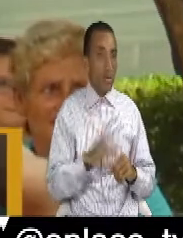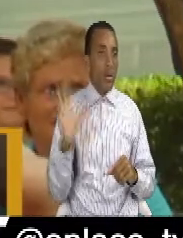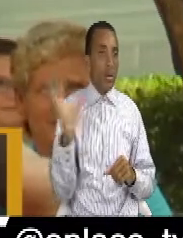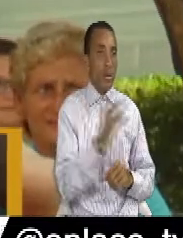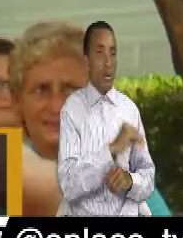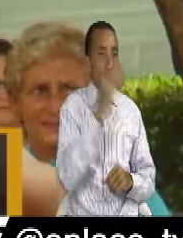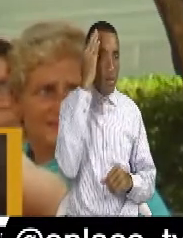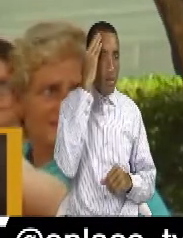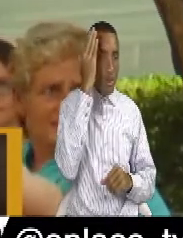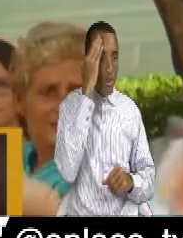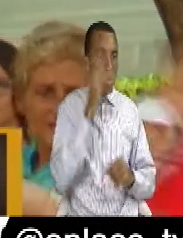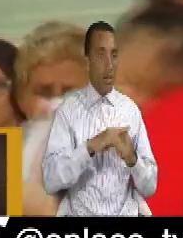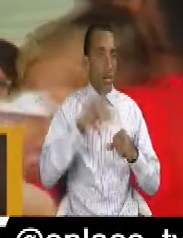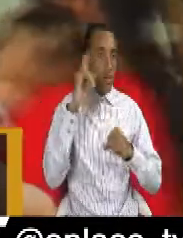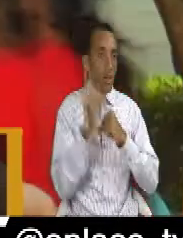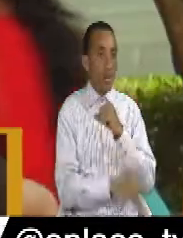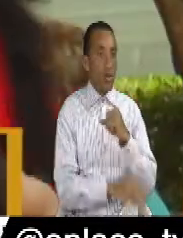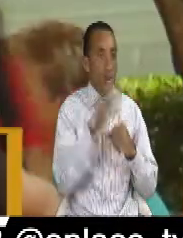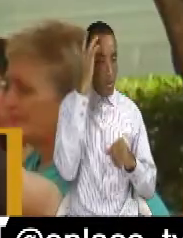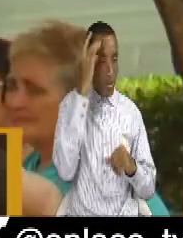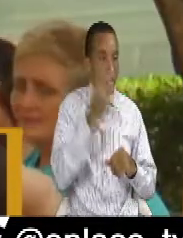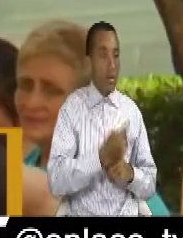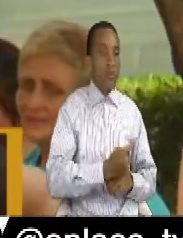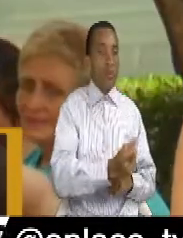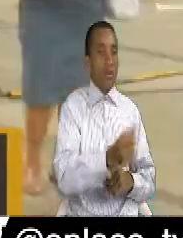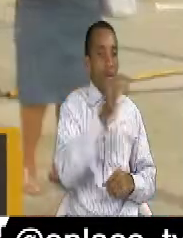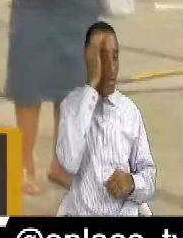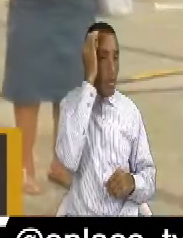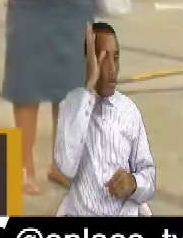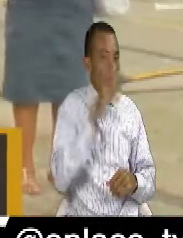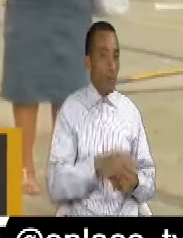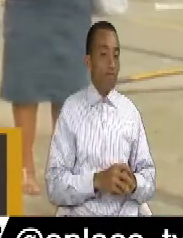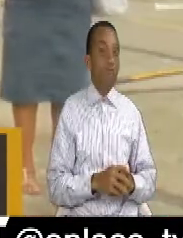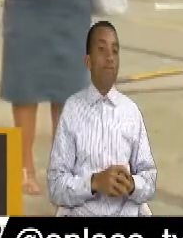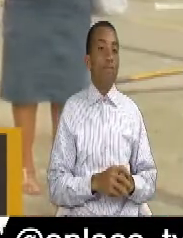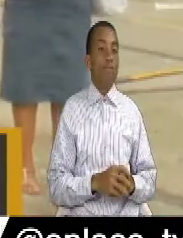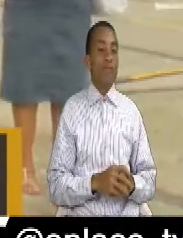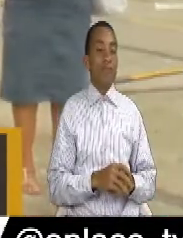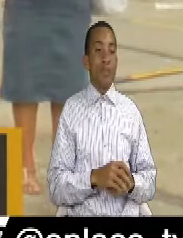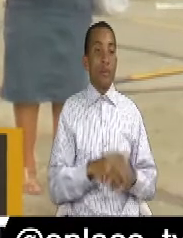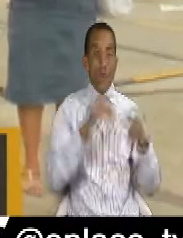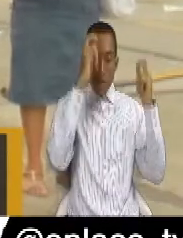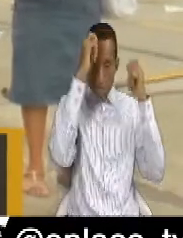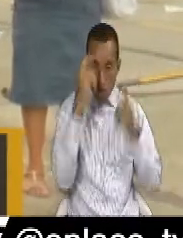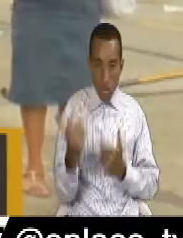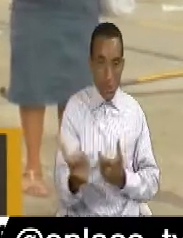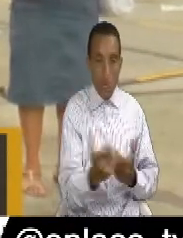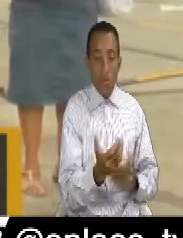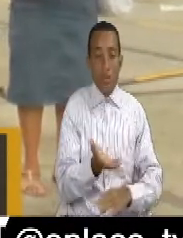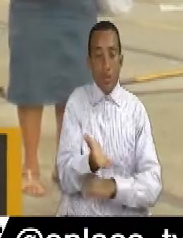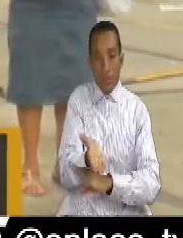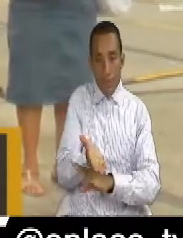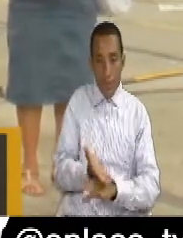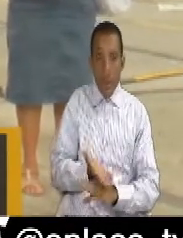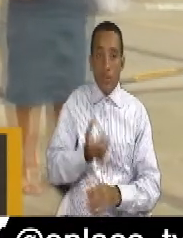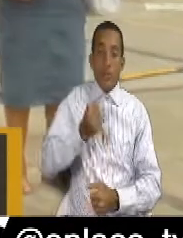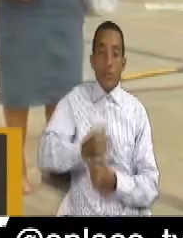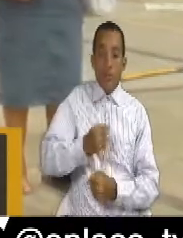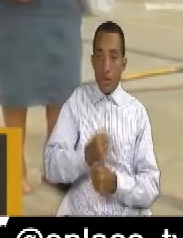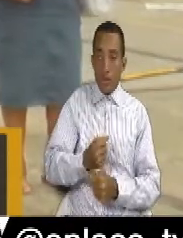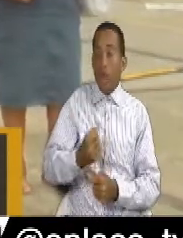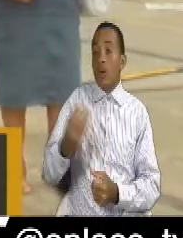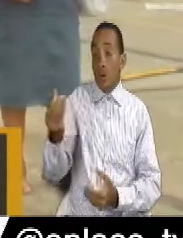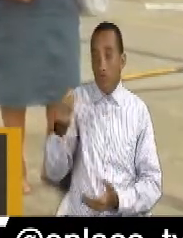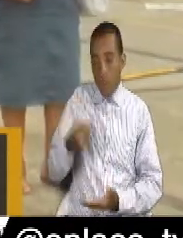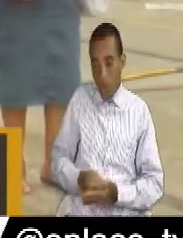que llega su sanción y su posible despido. Realmente es eso, ahí es así. Los bomberos de la ciudad exigen el pago de su trabajo. Horas en